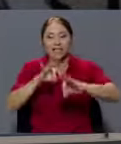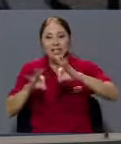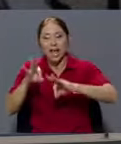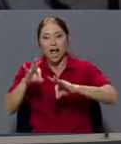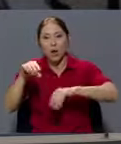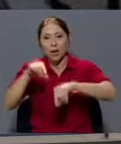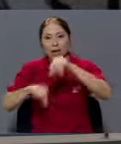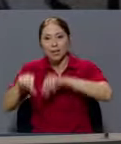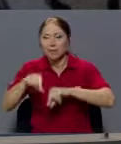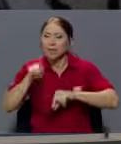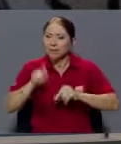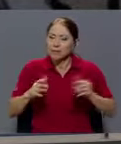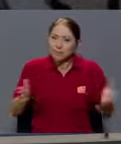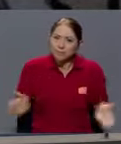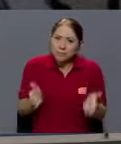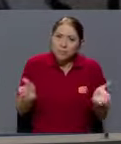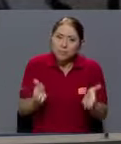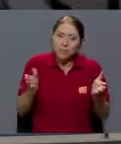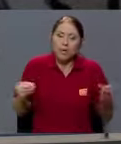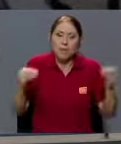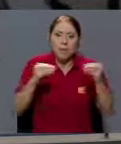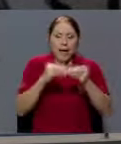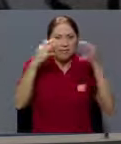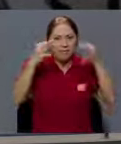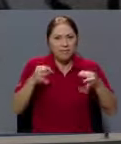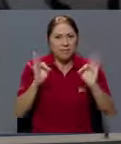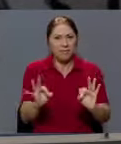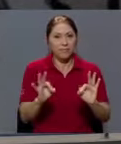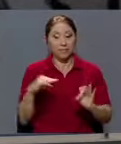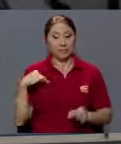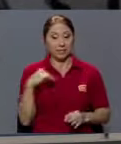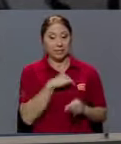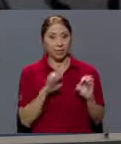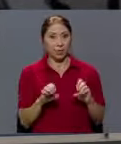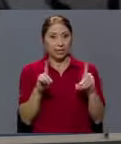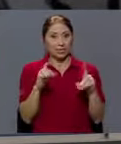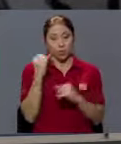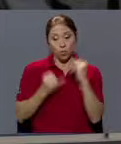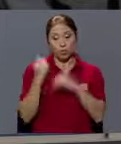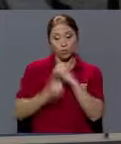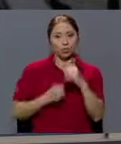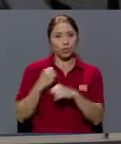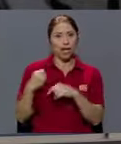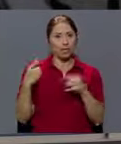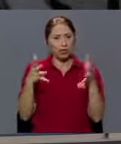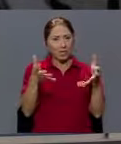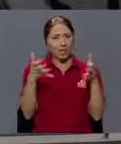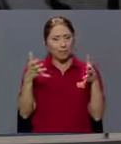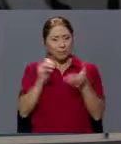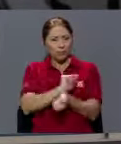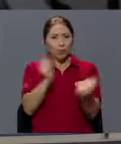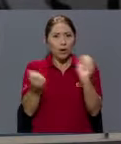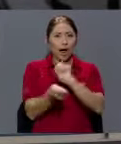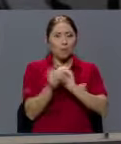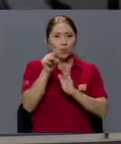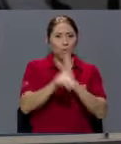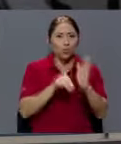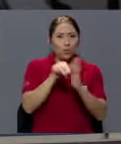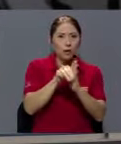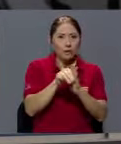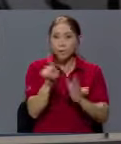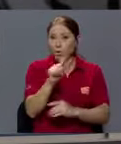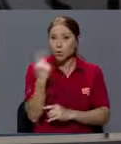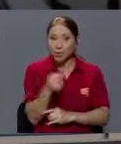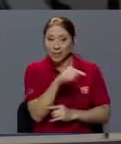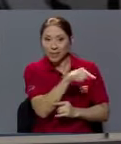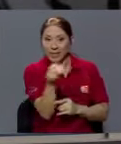química debiéramos estimular más y apostar más decididamente. En el Ministerio hemos apostado en los últimos años por un cambio curricular, no solo